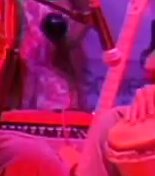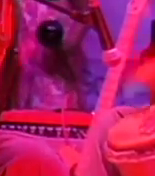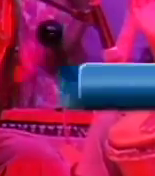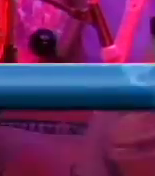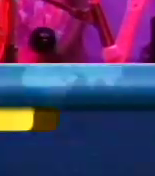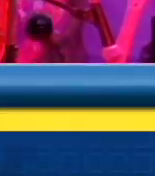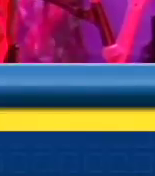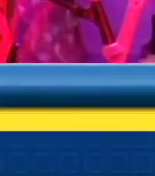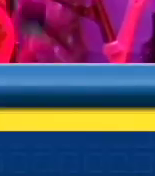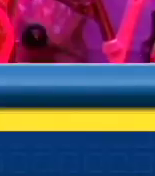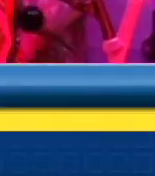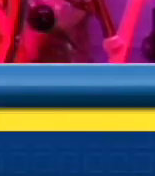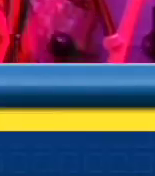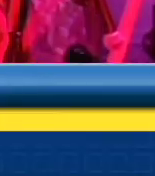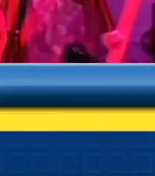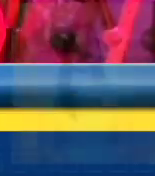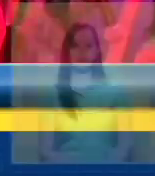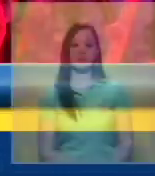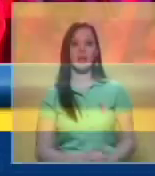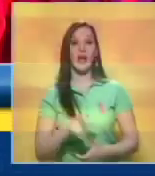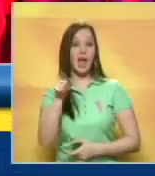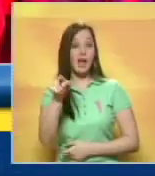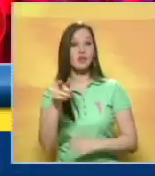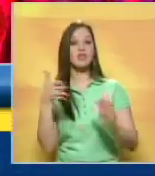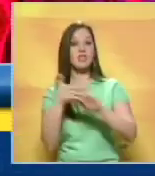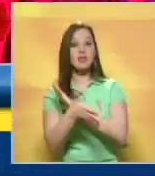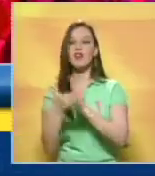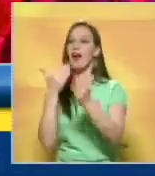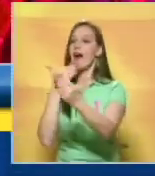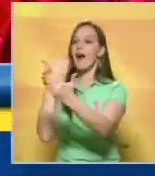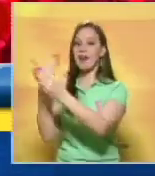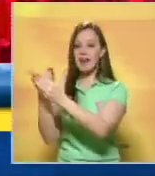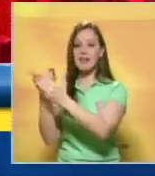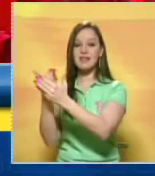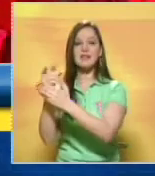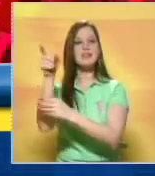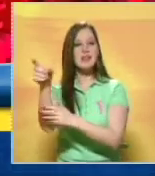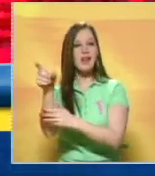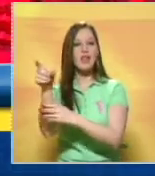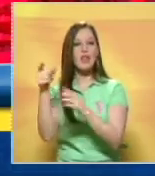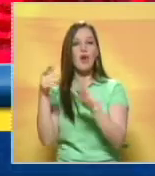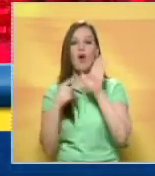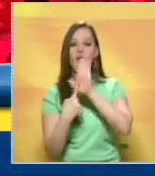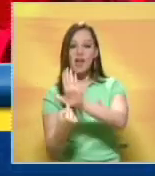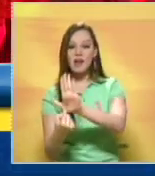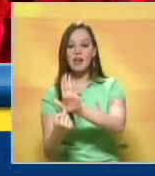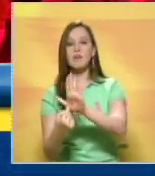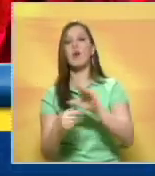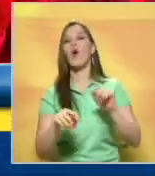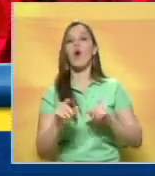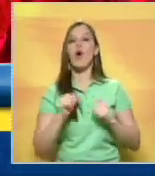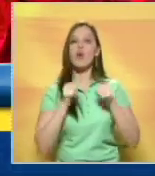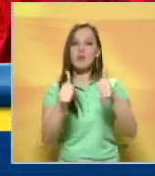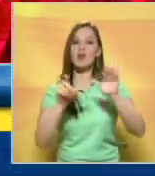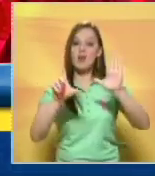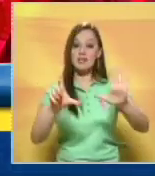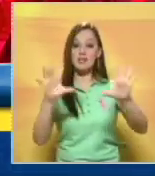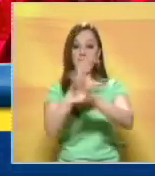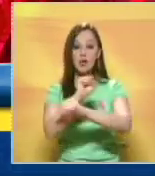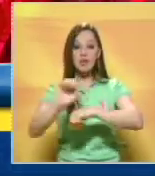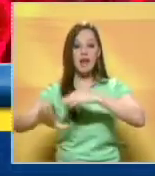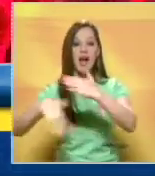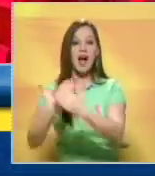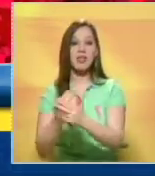El evento, denominado Agradeciendo el legado del padre del reggae, comenzó a las 7 de la noche y se extendió hasta las 10. La